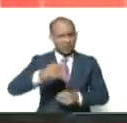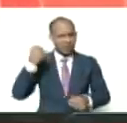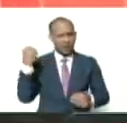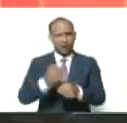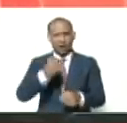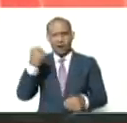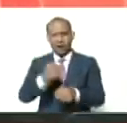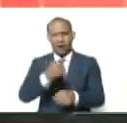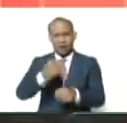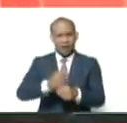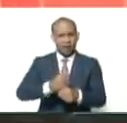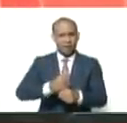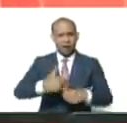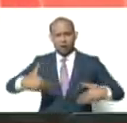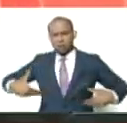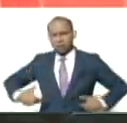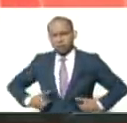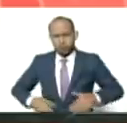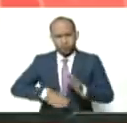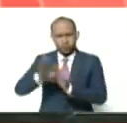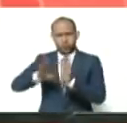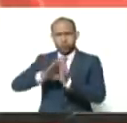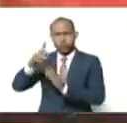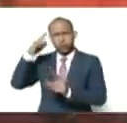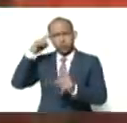como el que más trabaja.